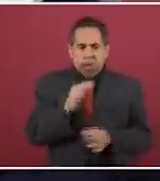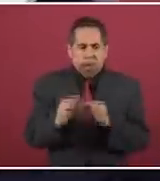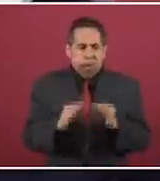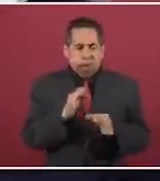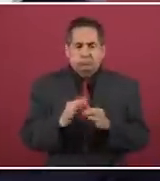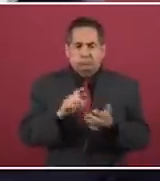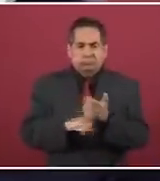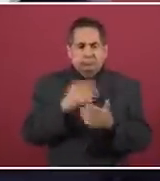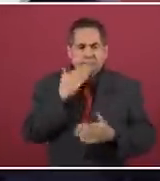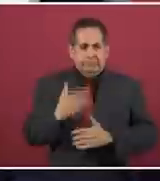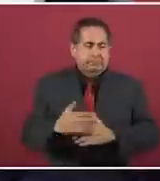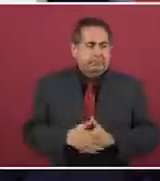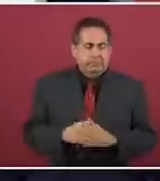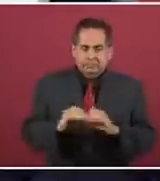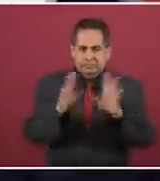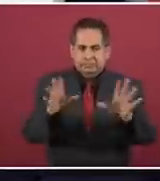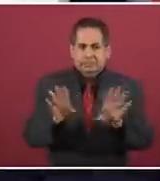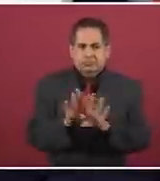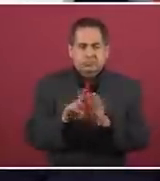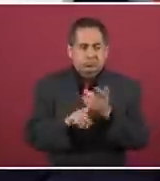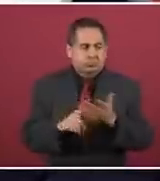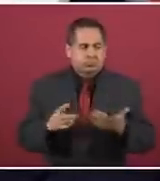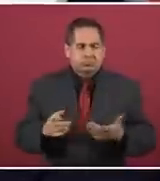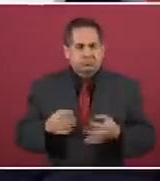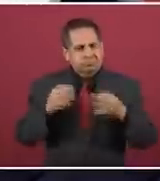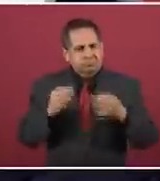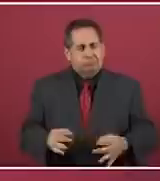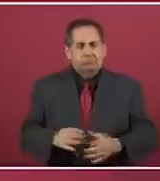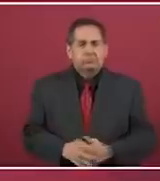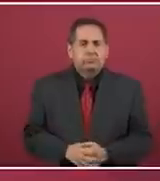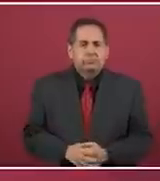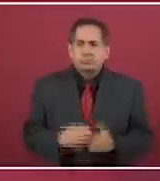nivel de la escala social.